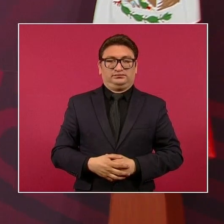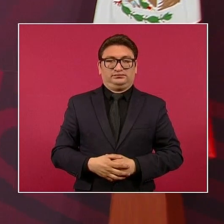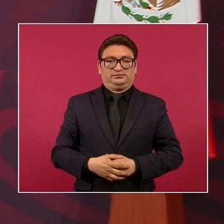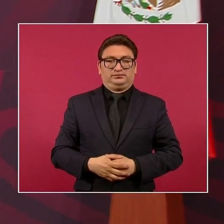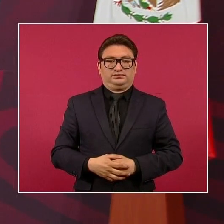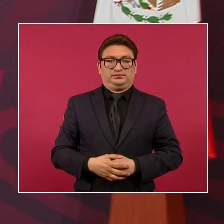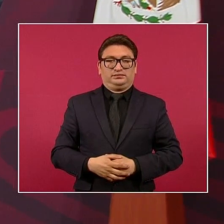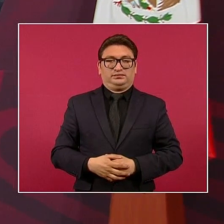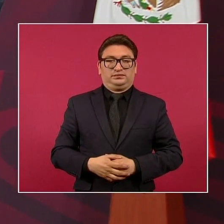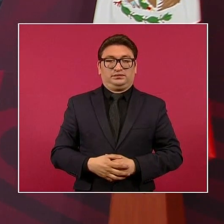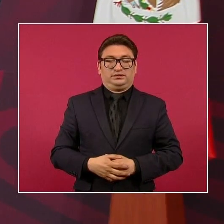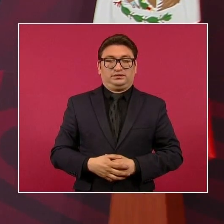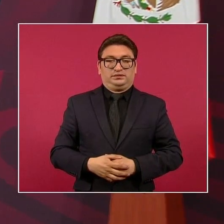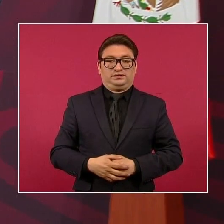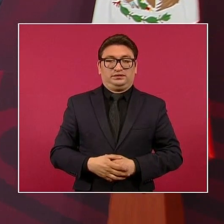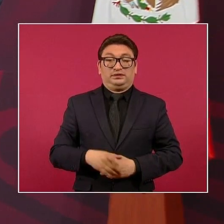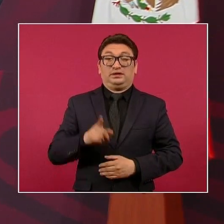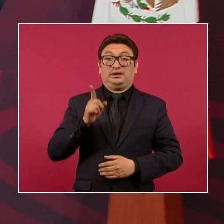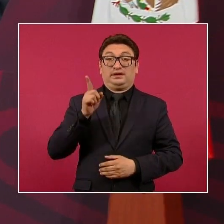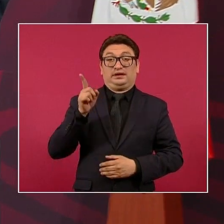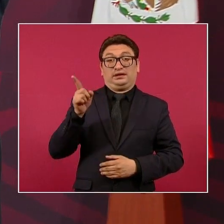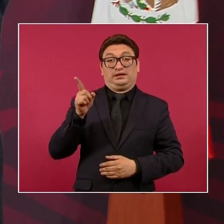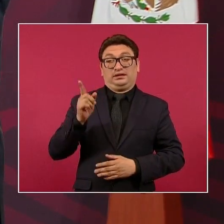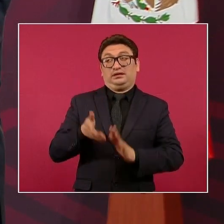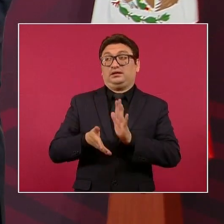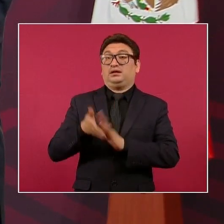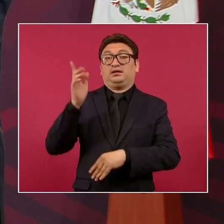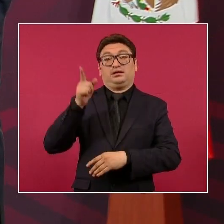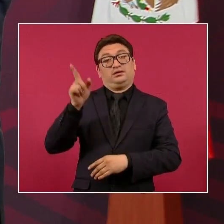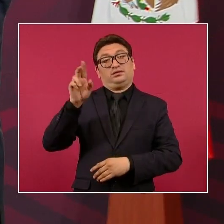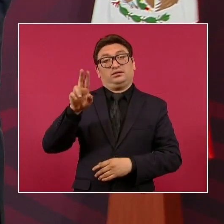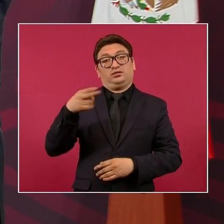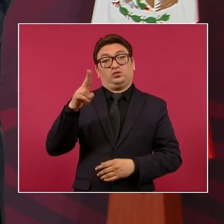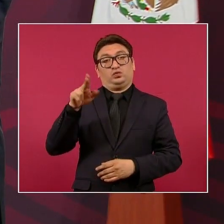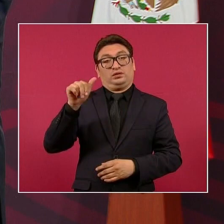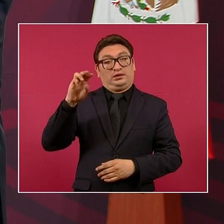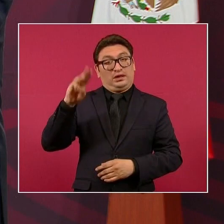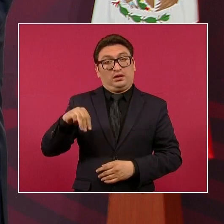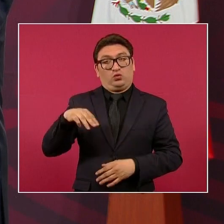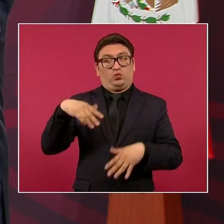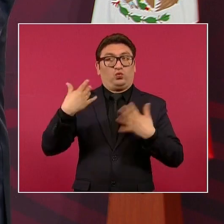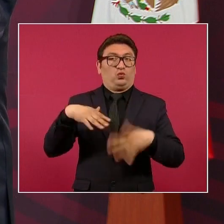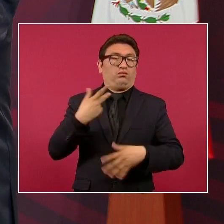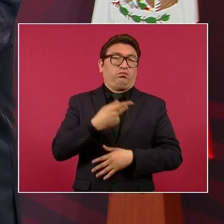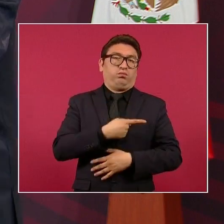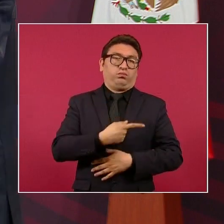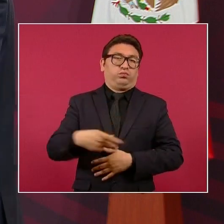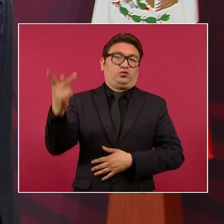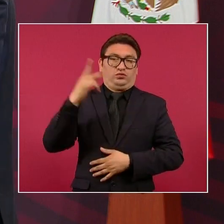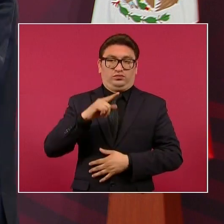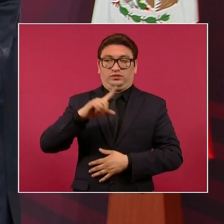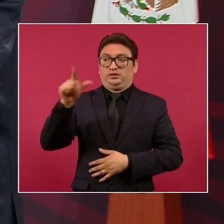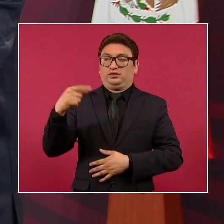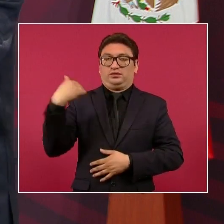que se va a la UNAM, pobre UNAM, ¿no? Me habla mi alma